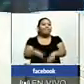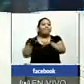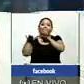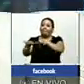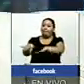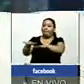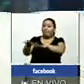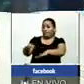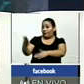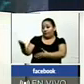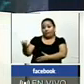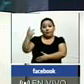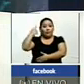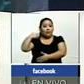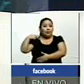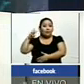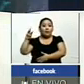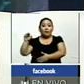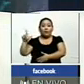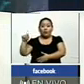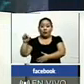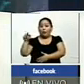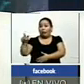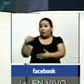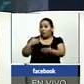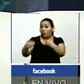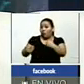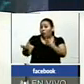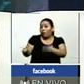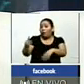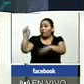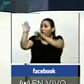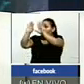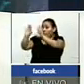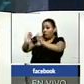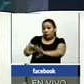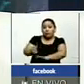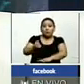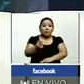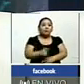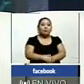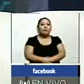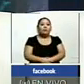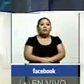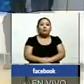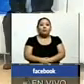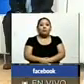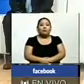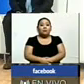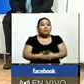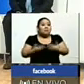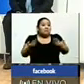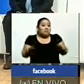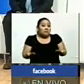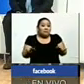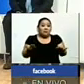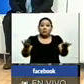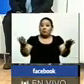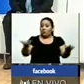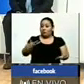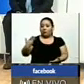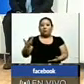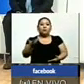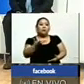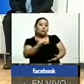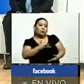Muchísimas gracias, Walter. Y bueno, esas son las condiciones atmosféricas que se tienen para las próximas horas. Y de esta manera